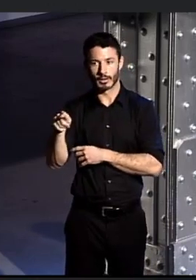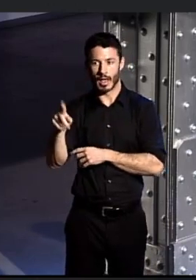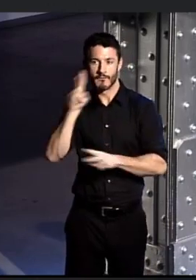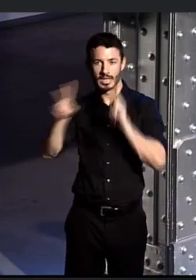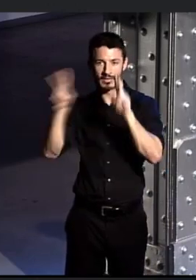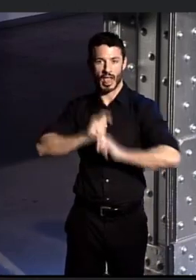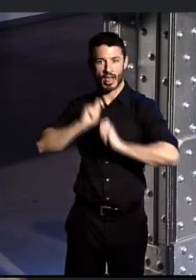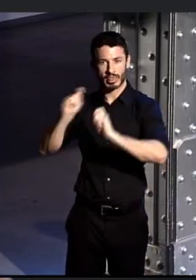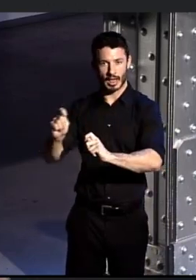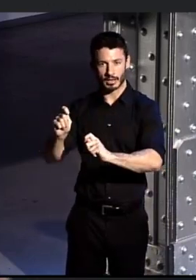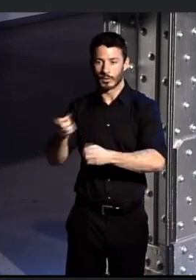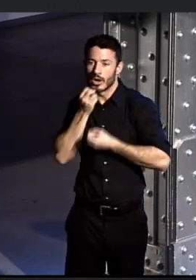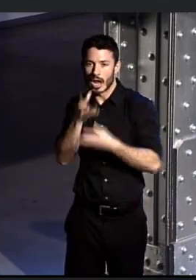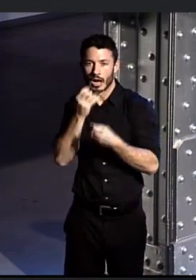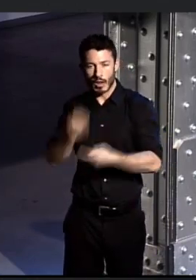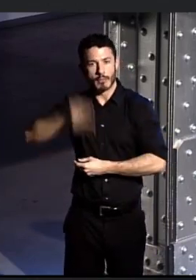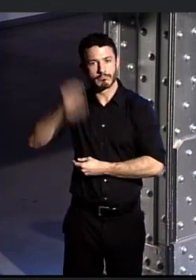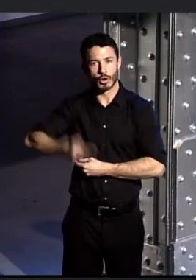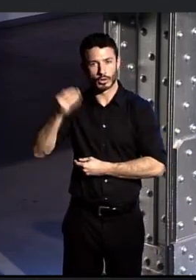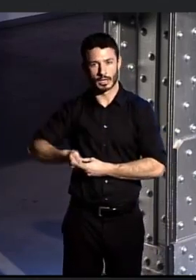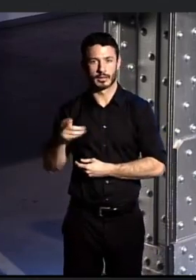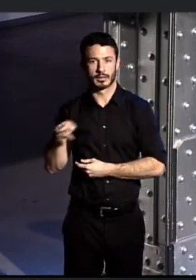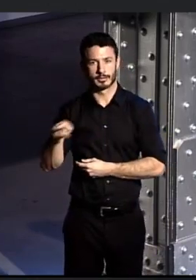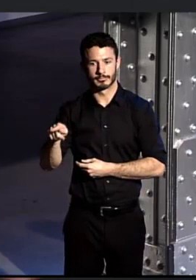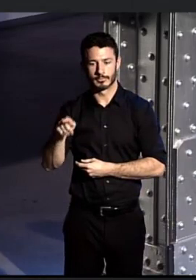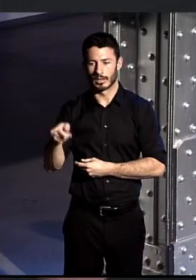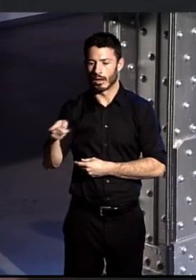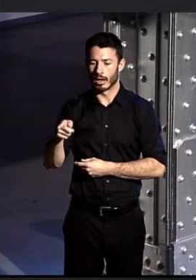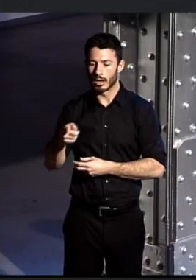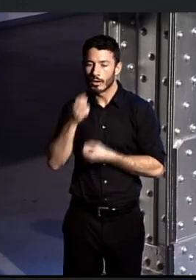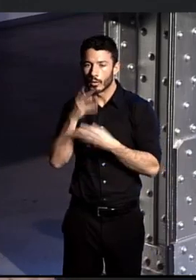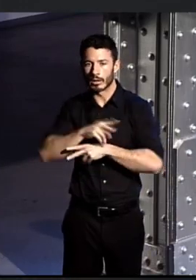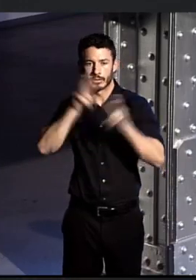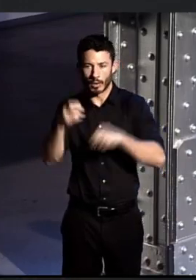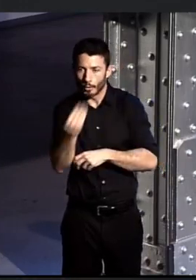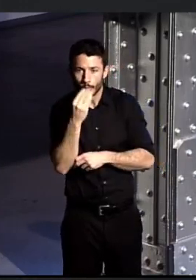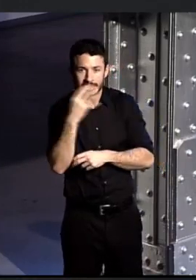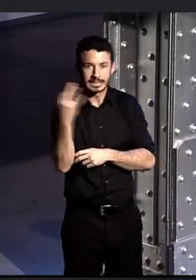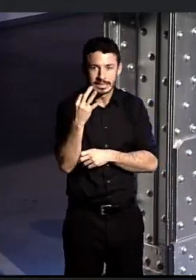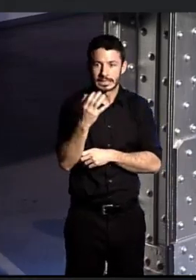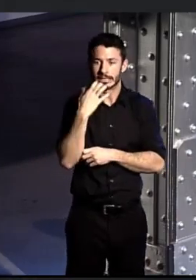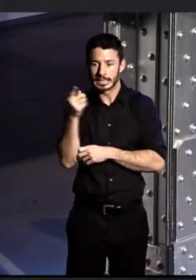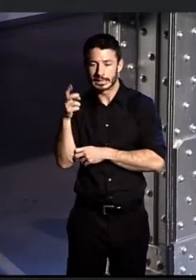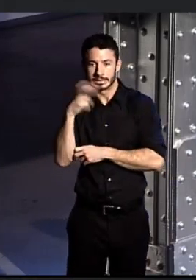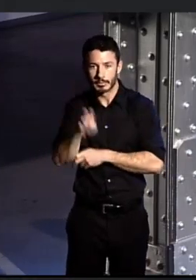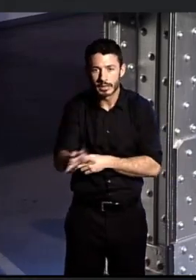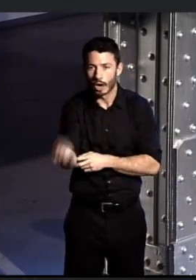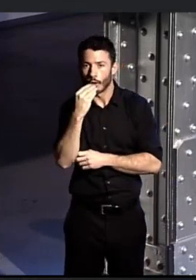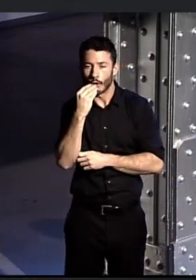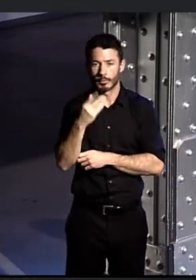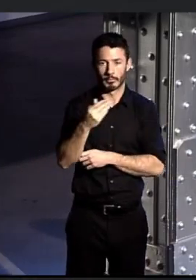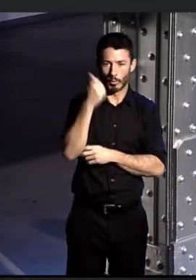a una mujer narradora de primera línea que está hablando de las vicisitudes, de lo que comen, de lo que dejan de comer, de las culebras, de los hombres y las